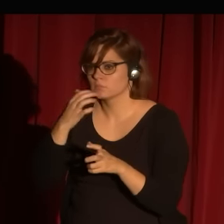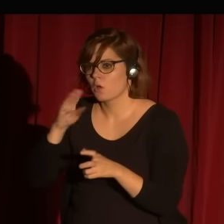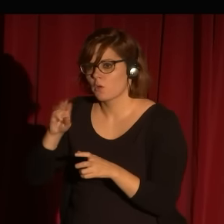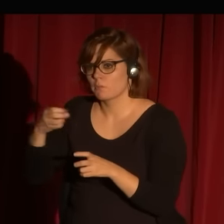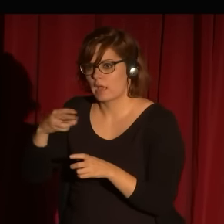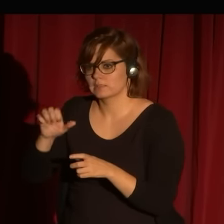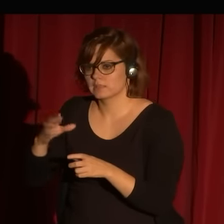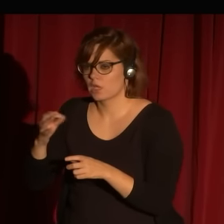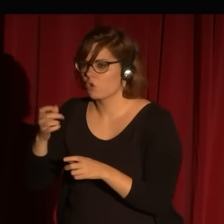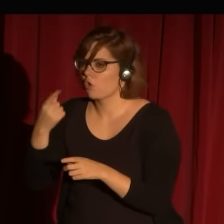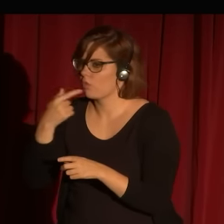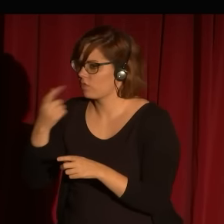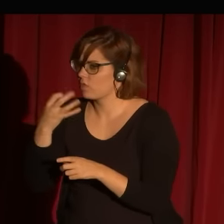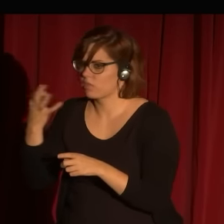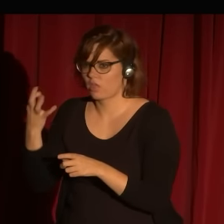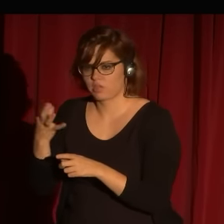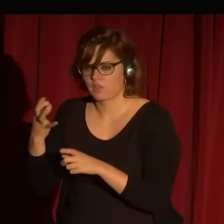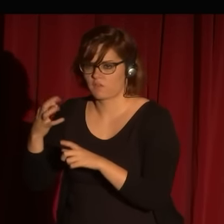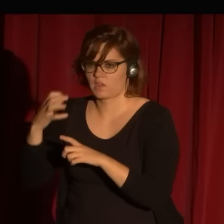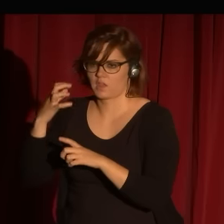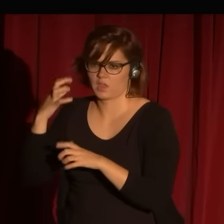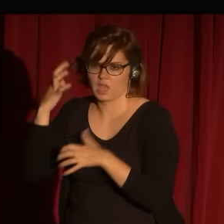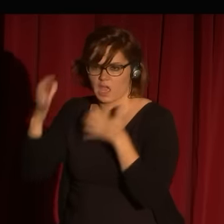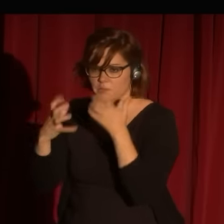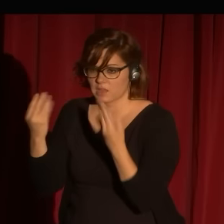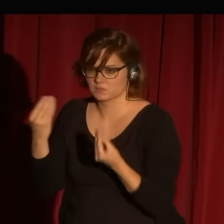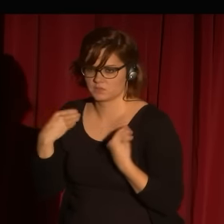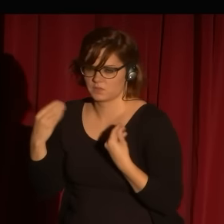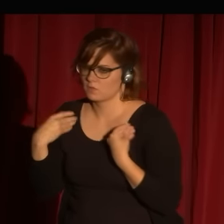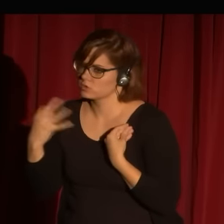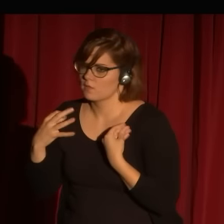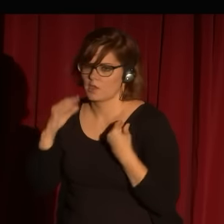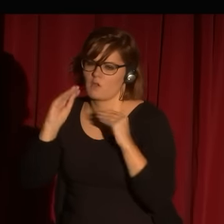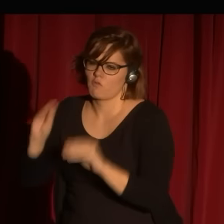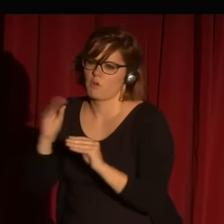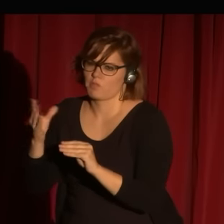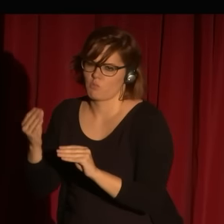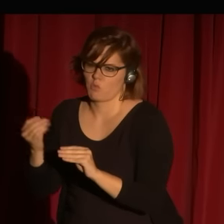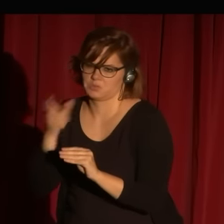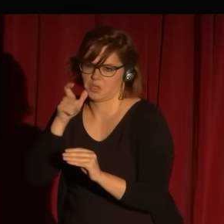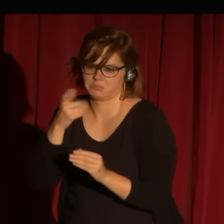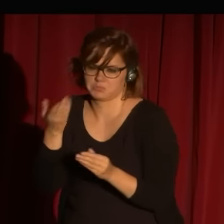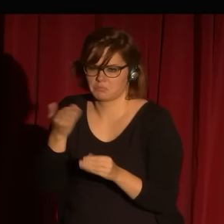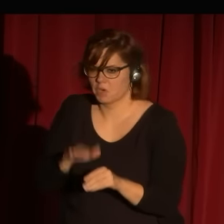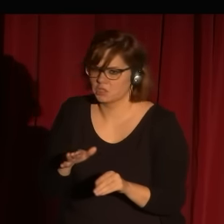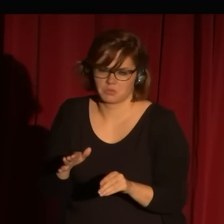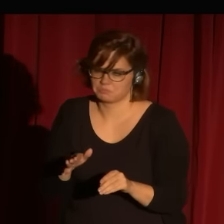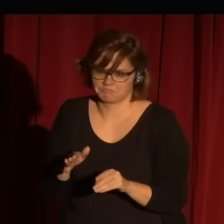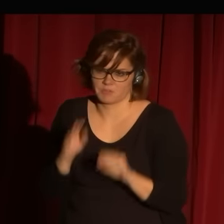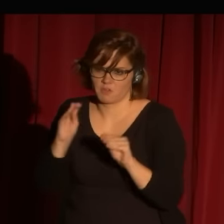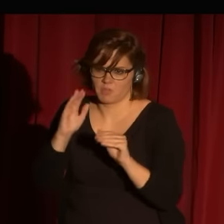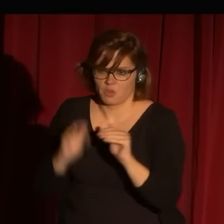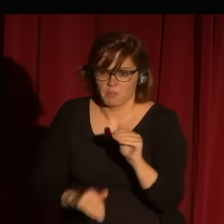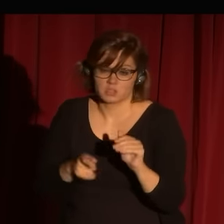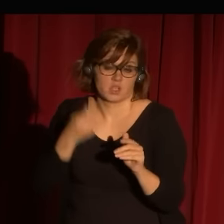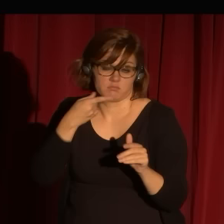seres con vida hay que tener mucha más formación que para pintar seres seres inanimados y ella claramente se ha especializado en pintar naturalezas muertas y